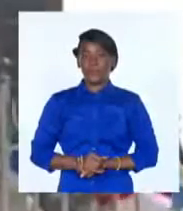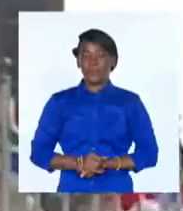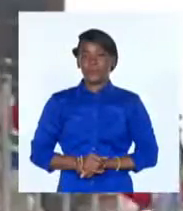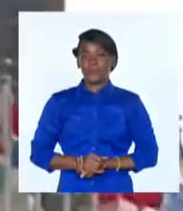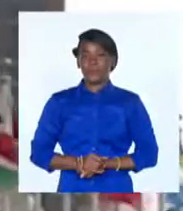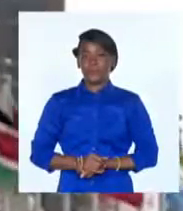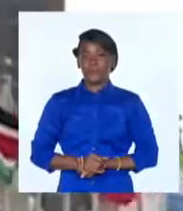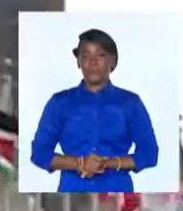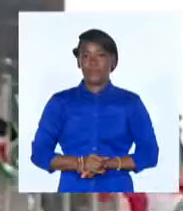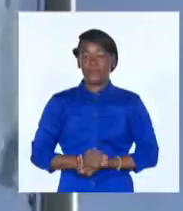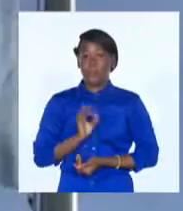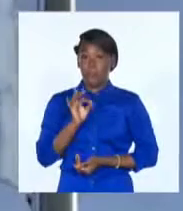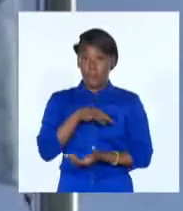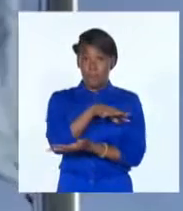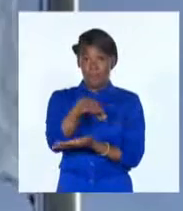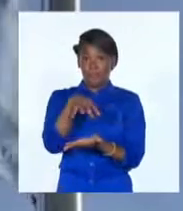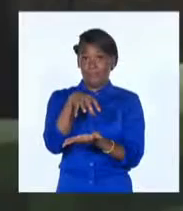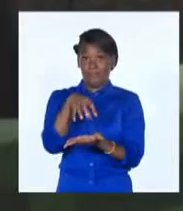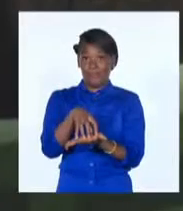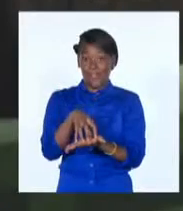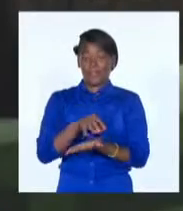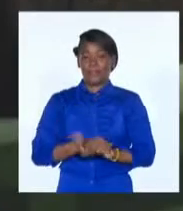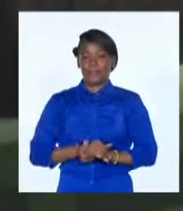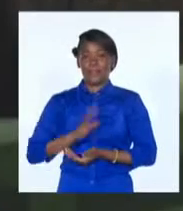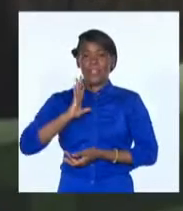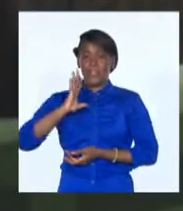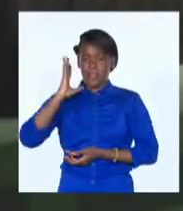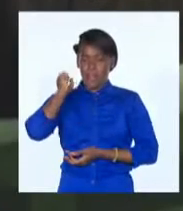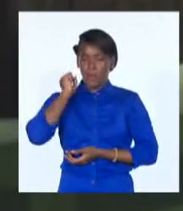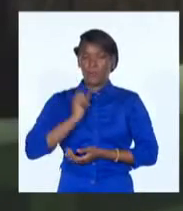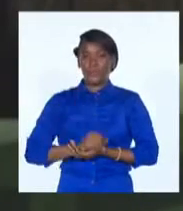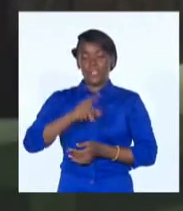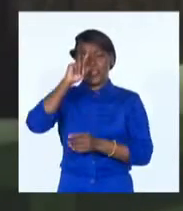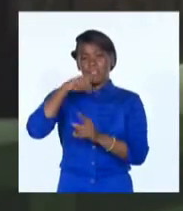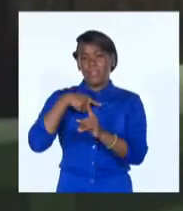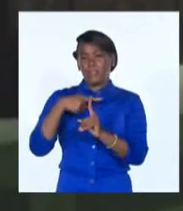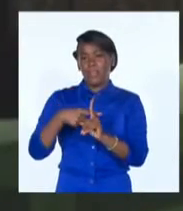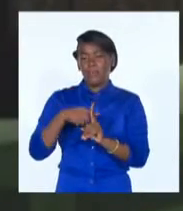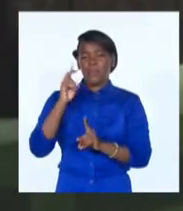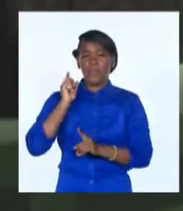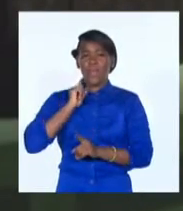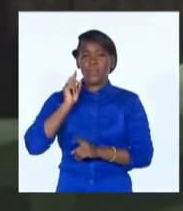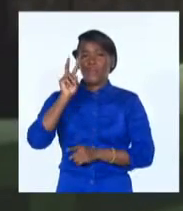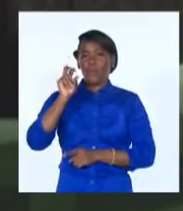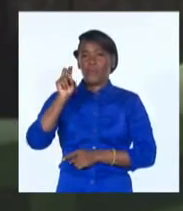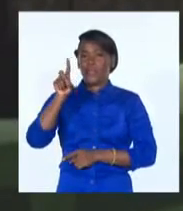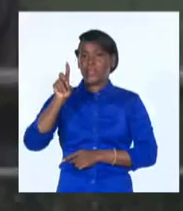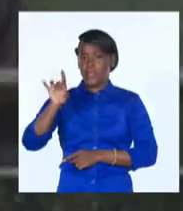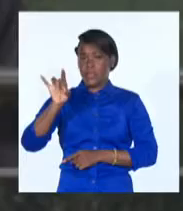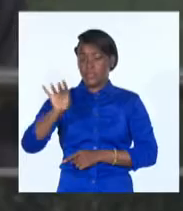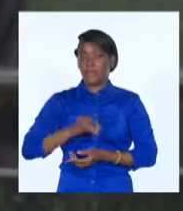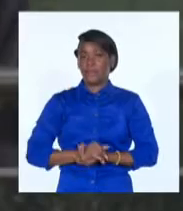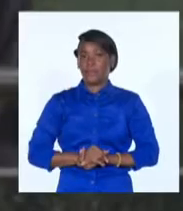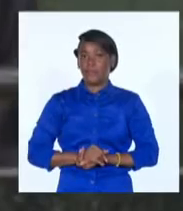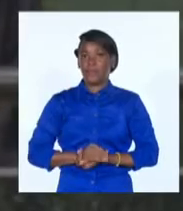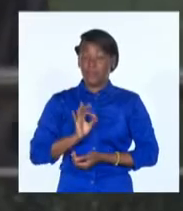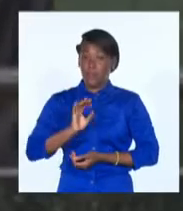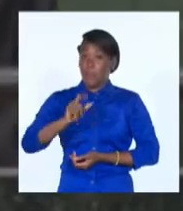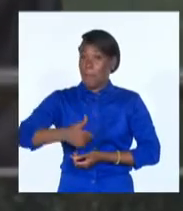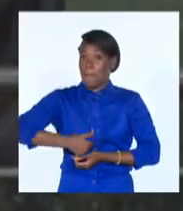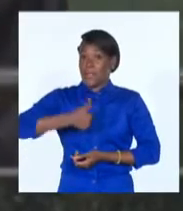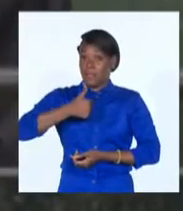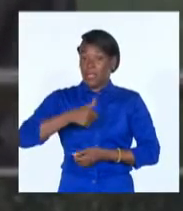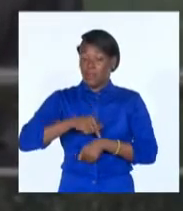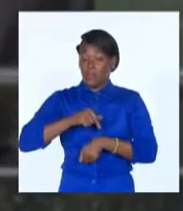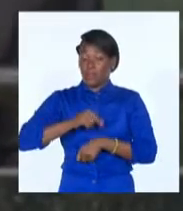En ese propio lugar, el general de ejército Raúl Castro Ruz, en septiembre de 2015, en su condición de presidente de los Consejos de Estado y de